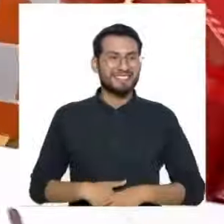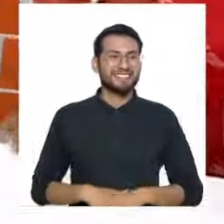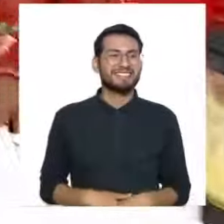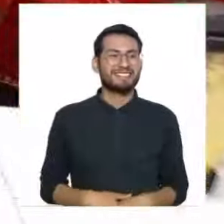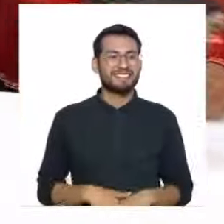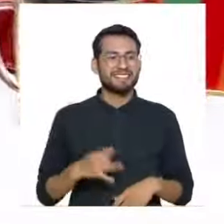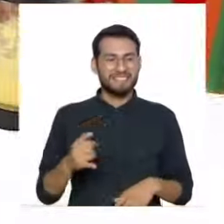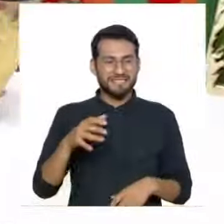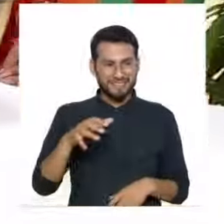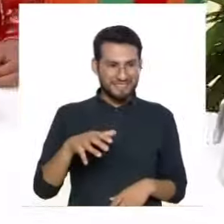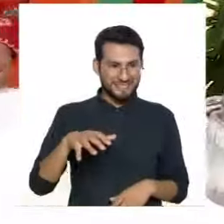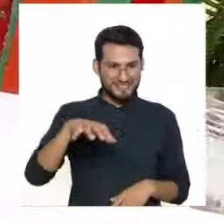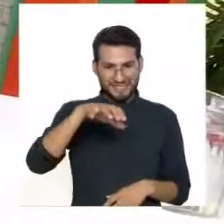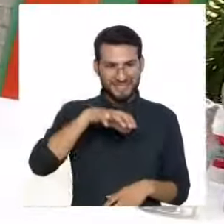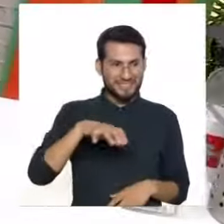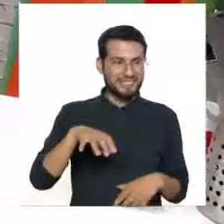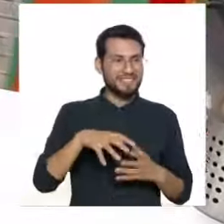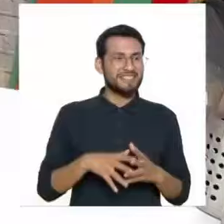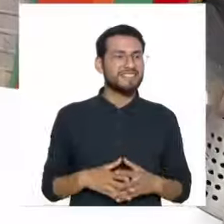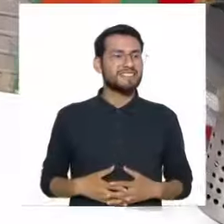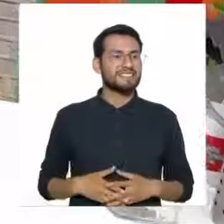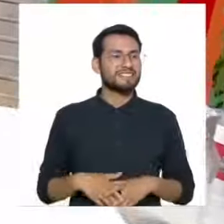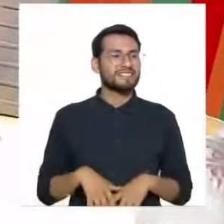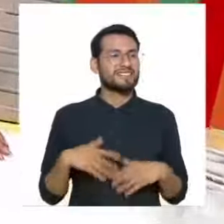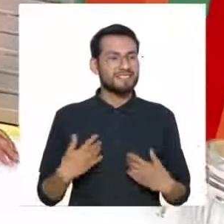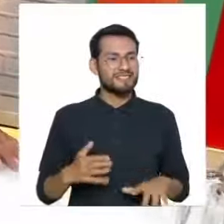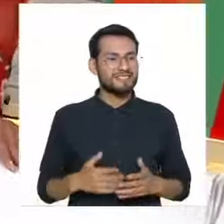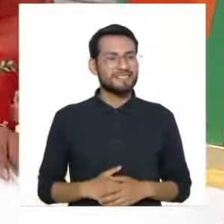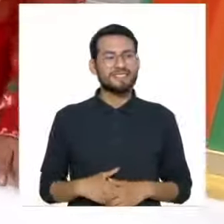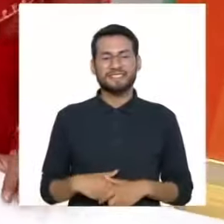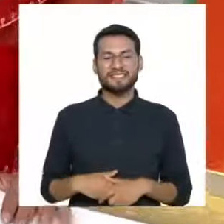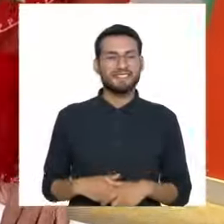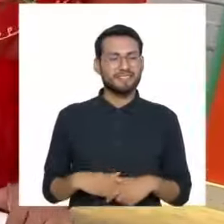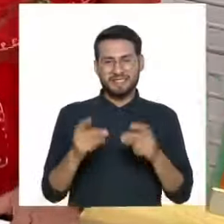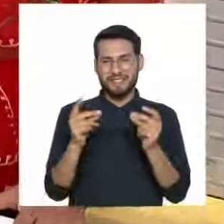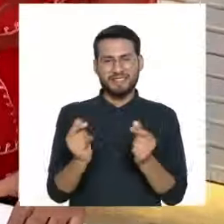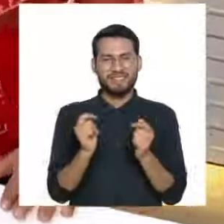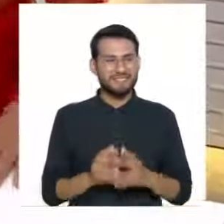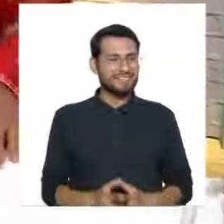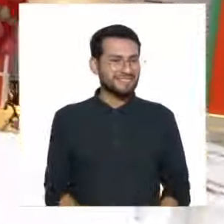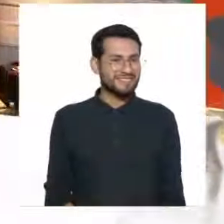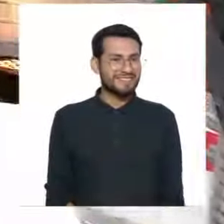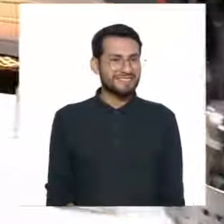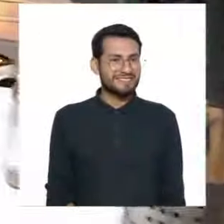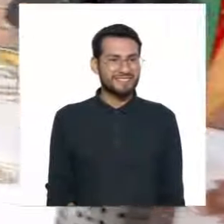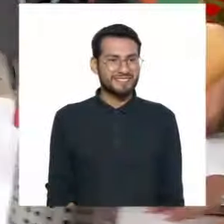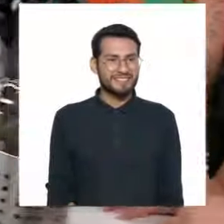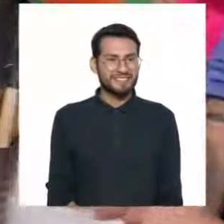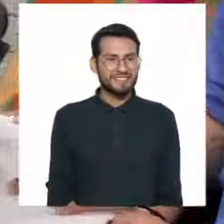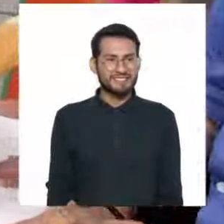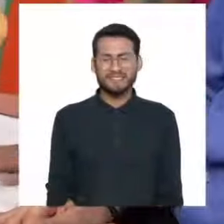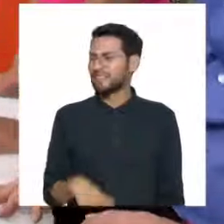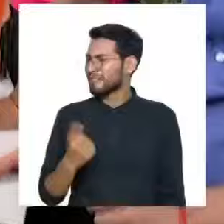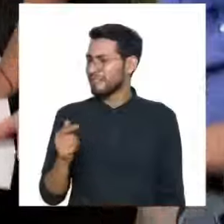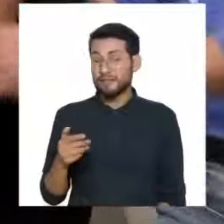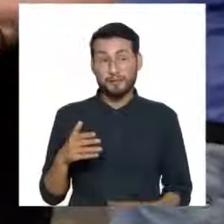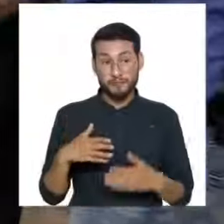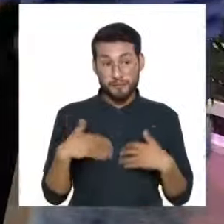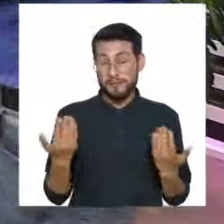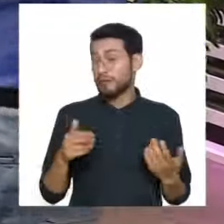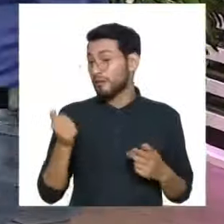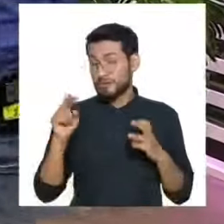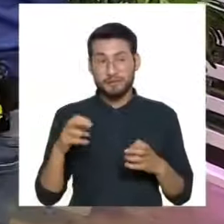vez un poquito mientras vas sirviendo Pich bolo un bol un bolero de esos Y qué tal si otro de esos temas que